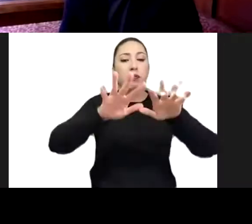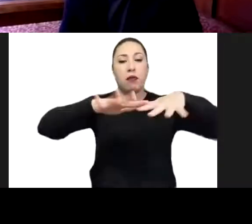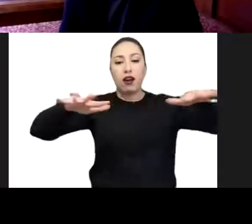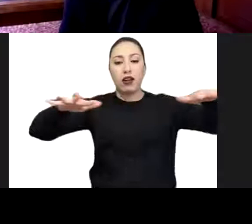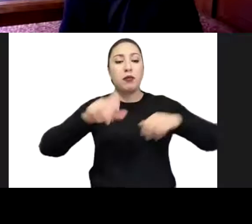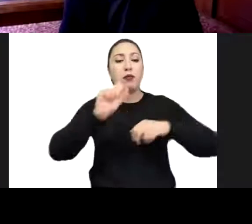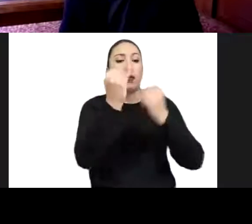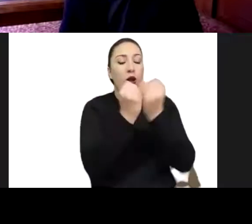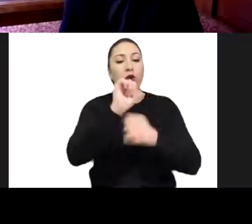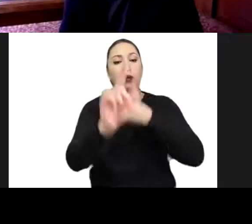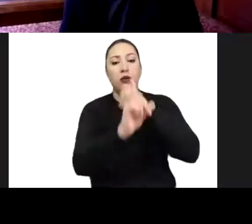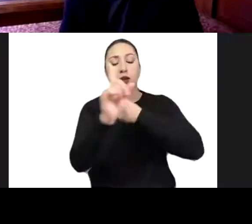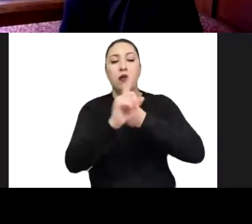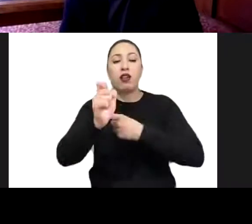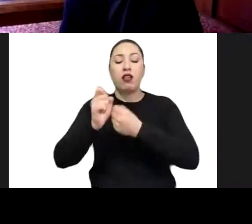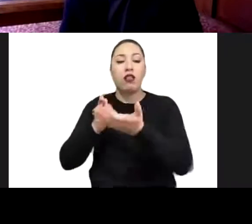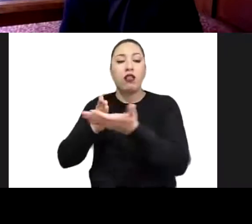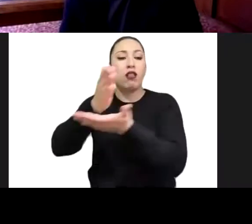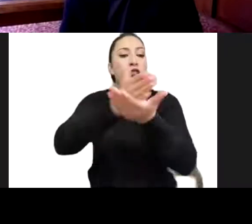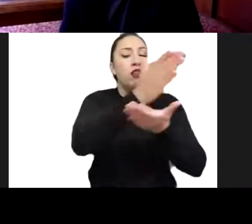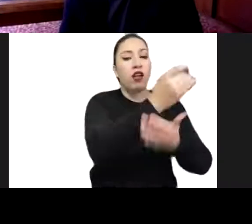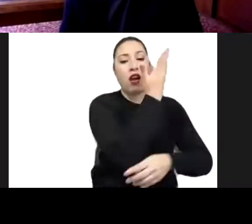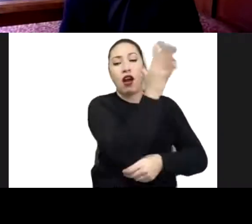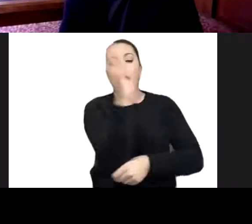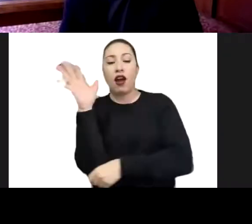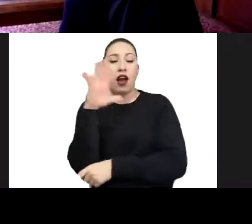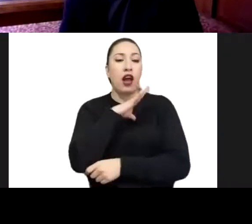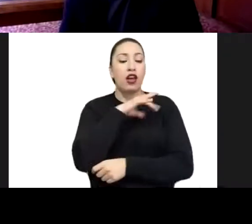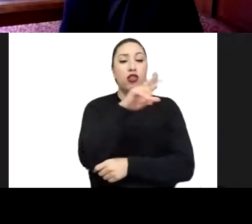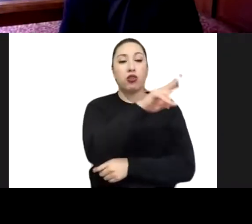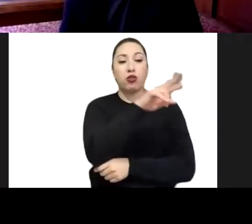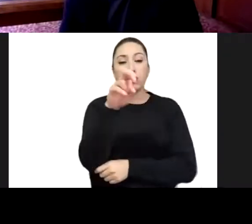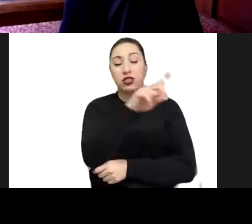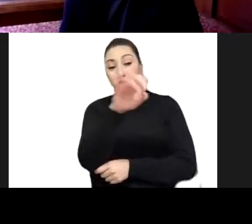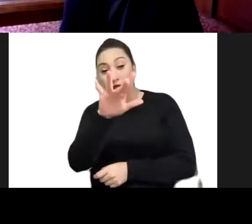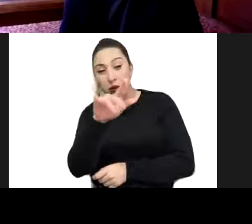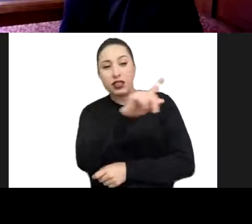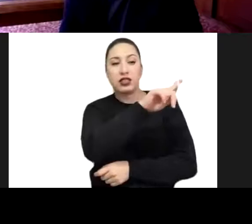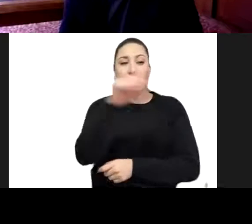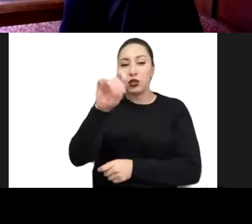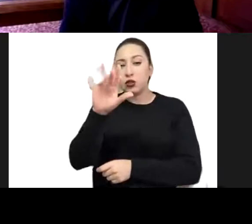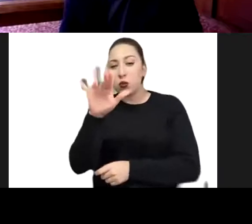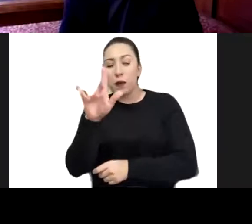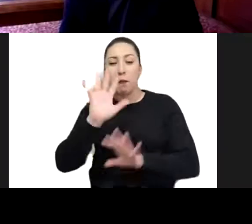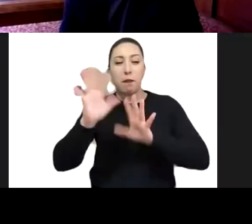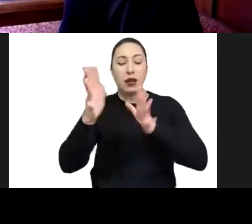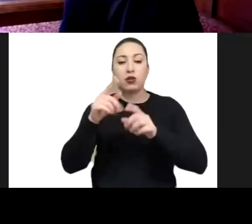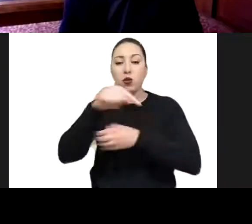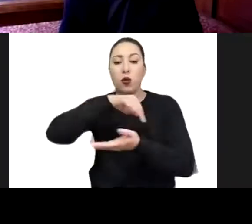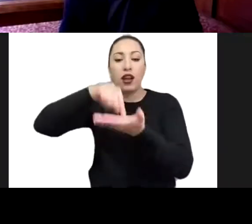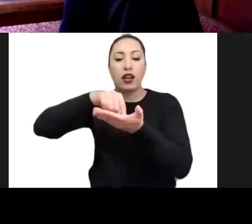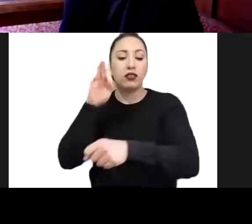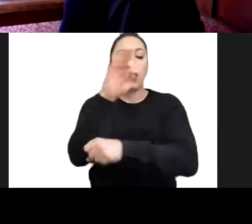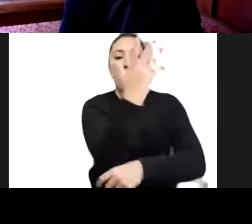con la deforestación. Aproximadamente se pierden entre 150 y 200 hectáreas de áreas naturales protegidas al año, y de las